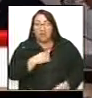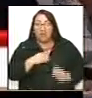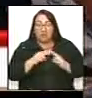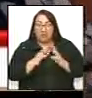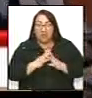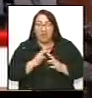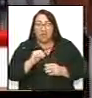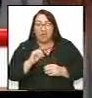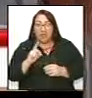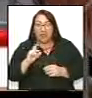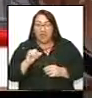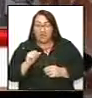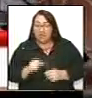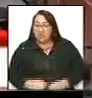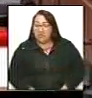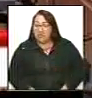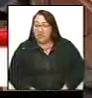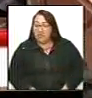mí